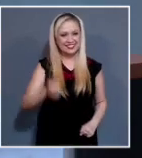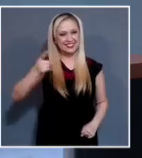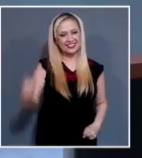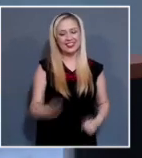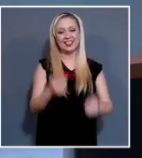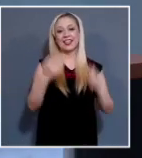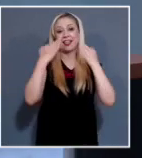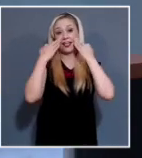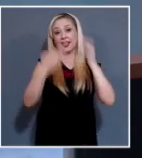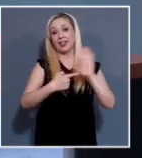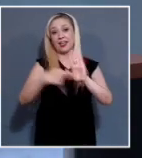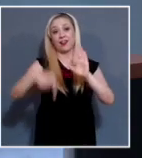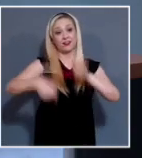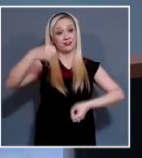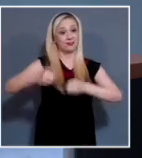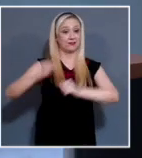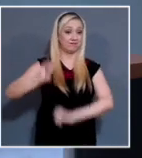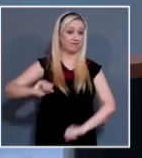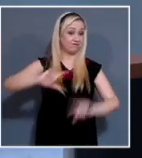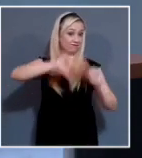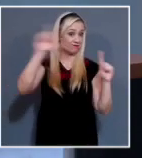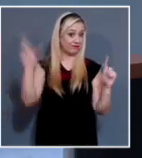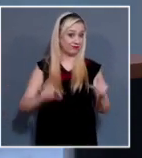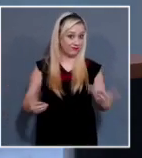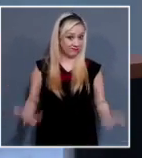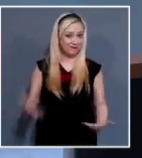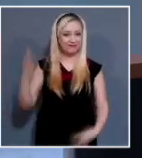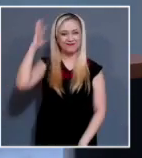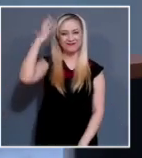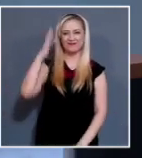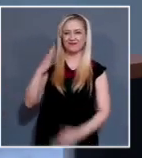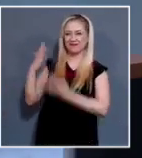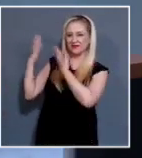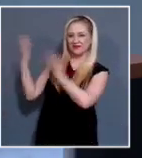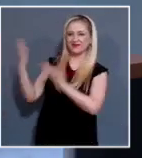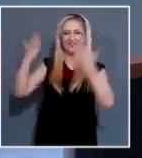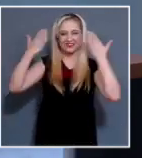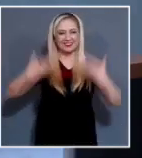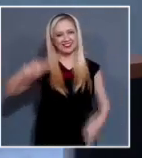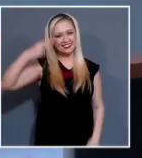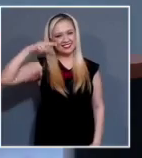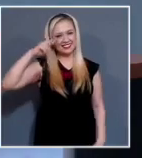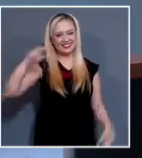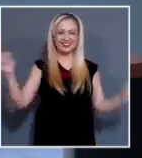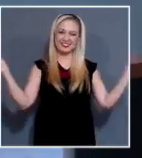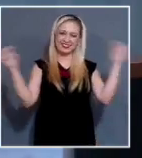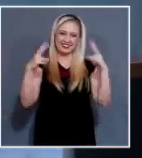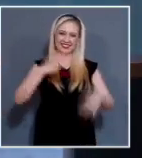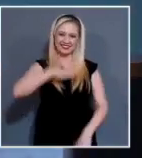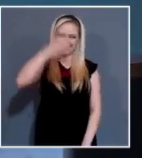Poder Judicial de la Federación. Soy Lorena Sánchez Cabrera, gracias por su atención, que pase una excelente noche.